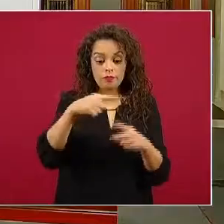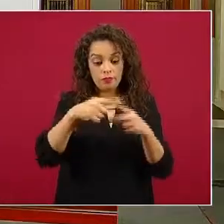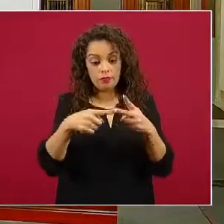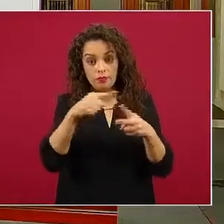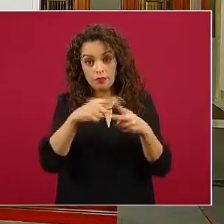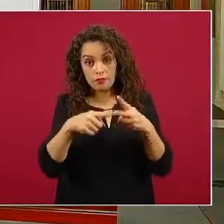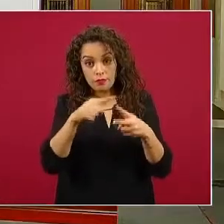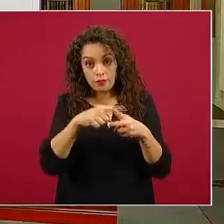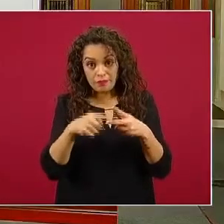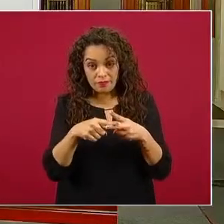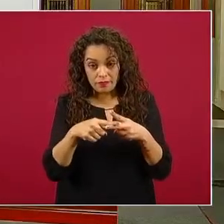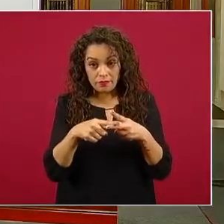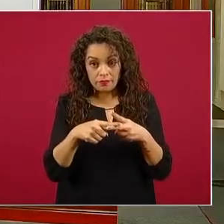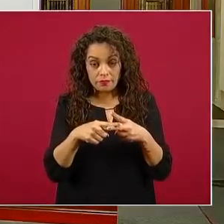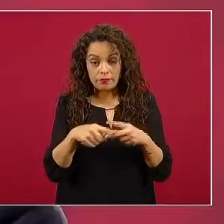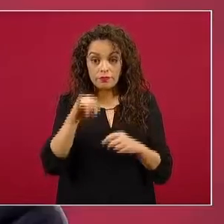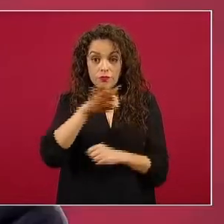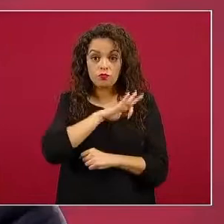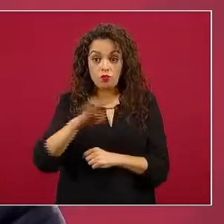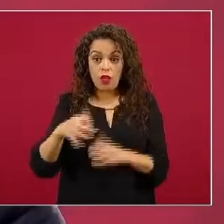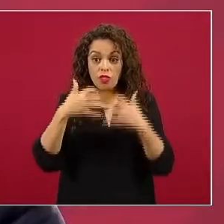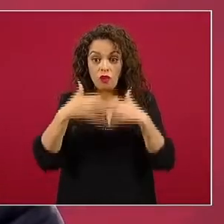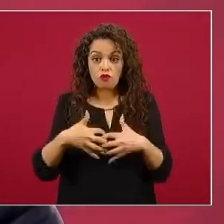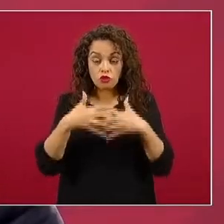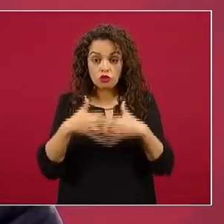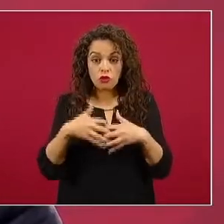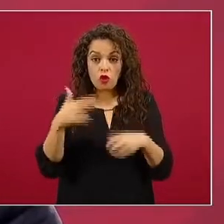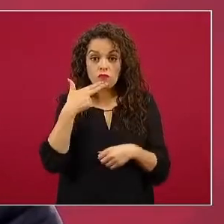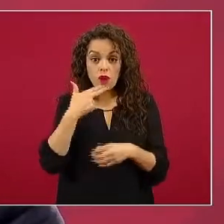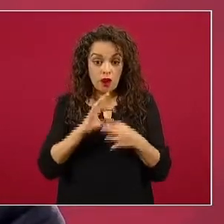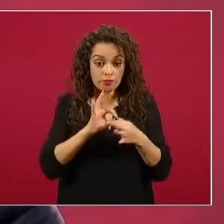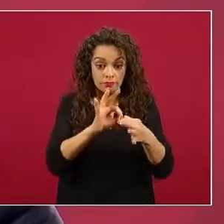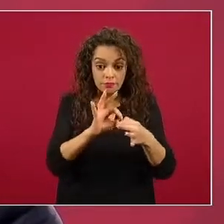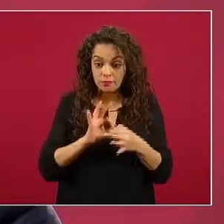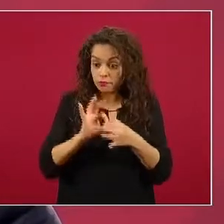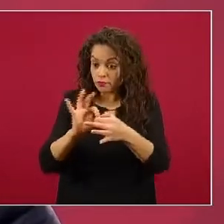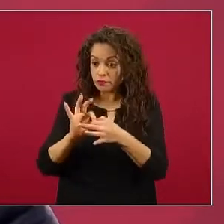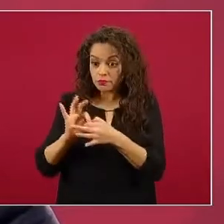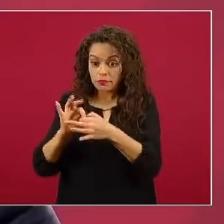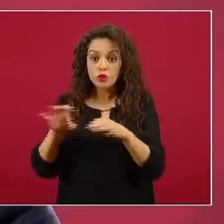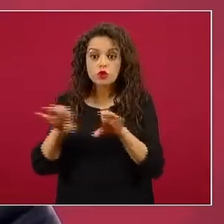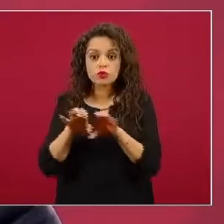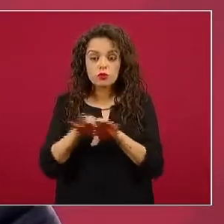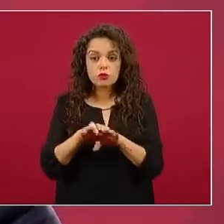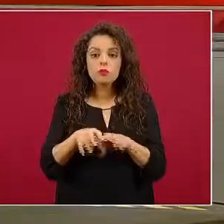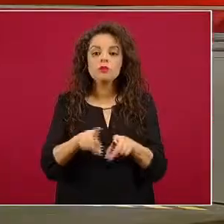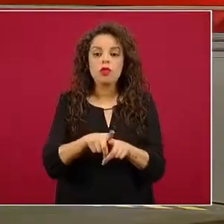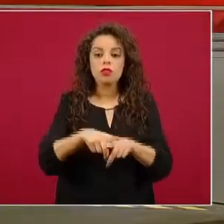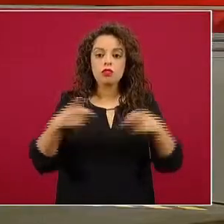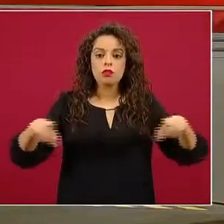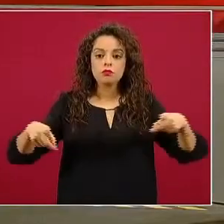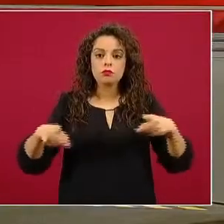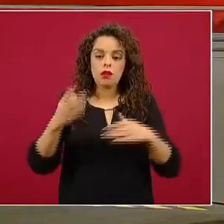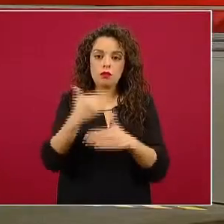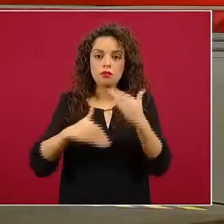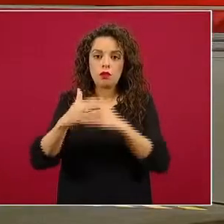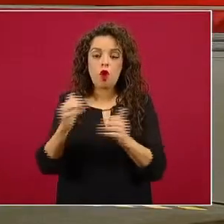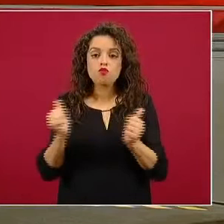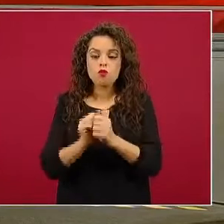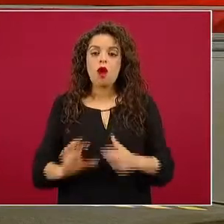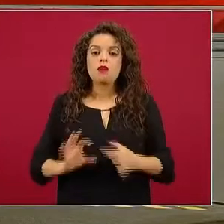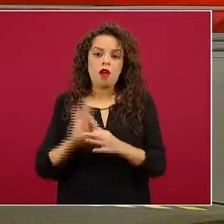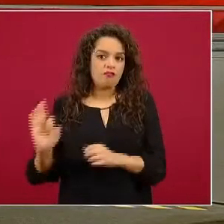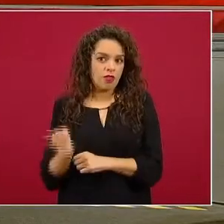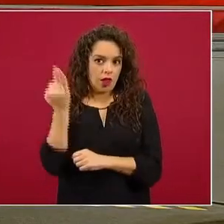y van a funcionar armónicamente en este sentido, con el desarrollo desde la federación, ese es